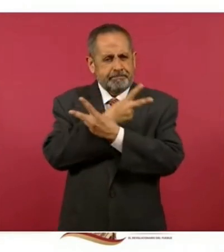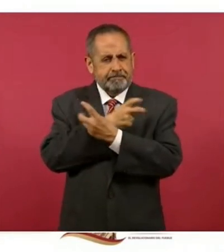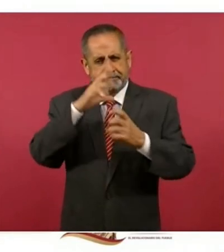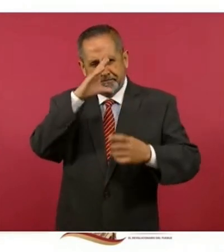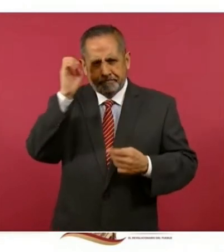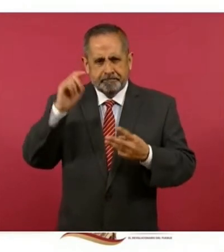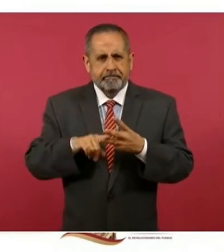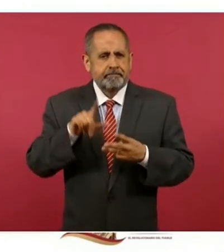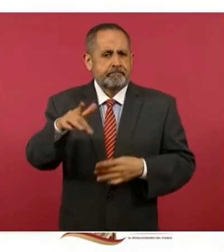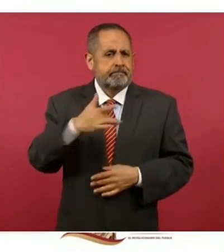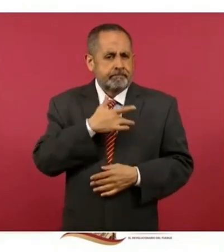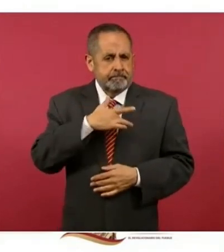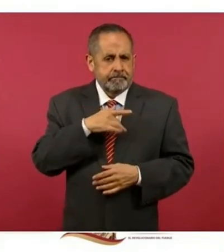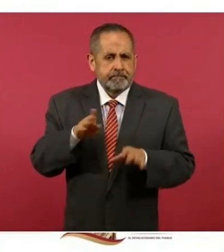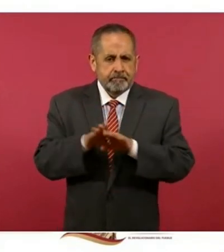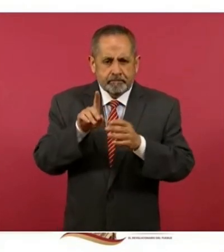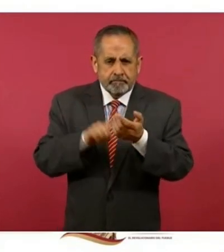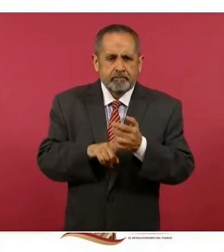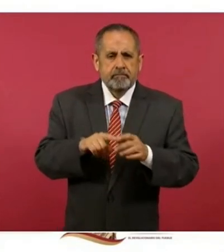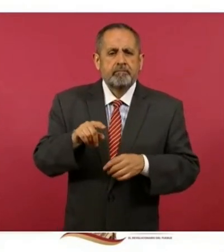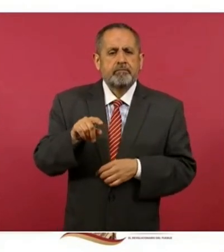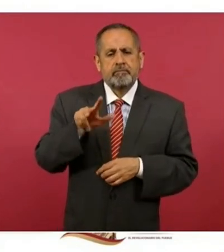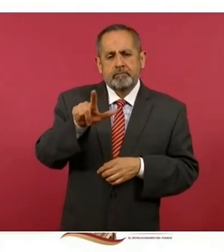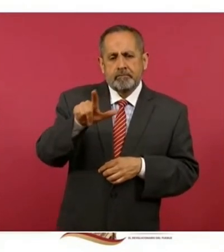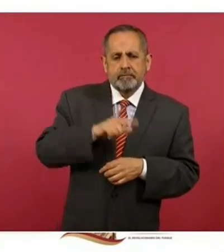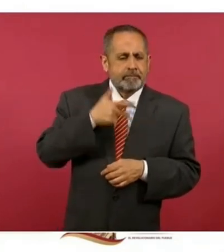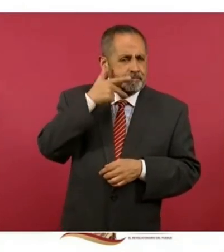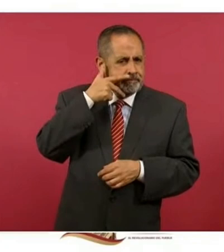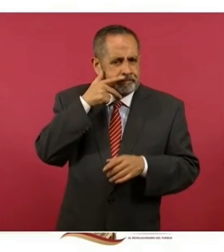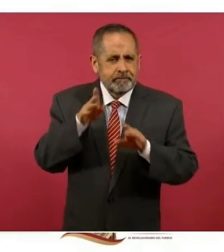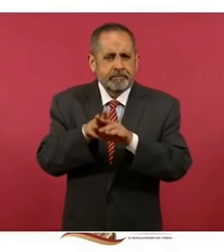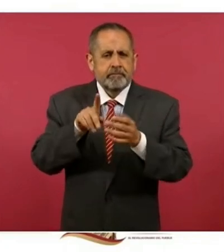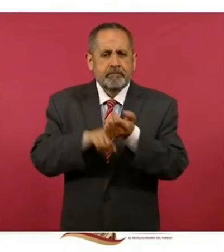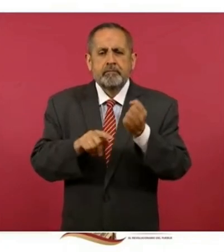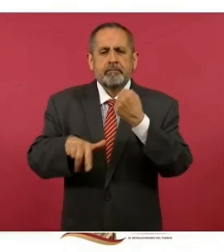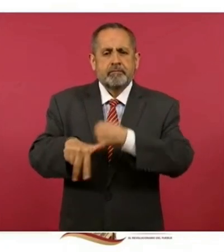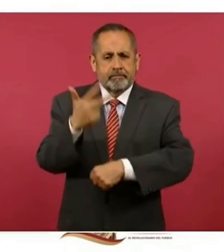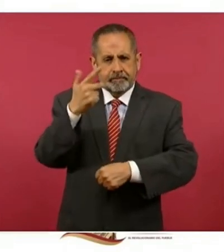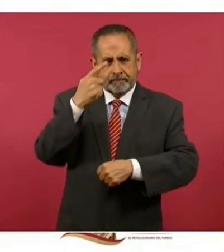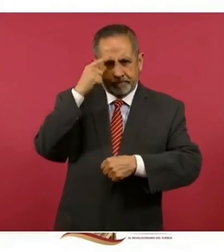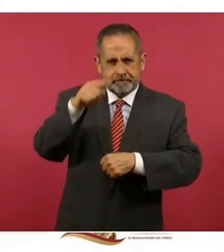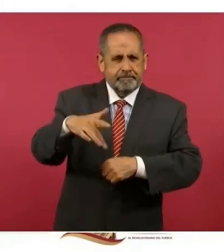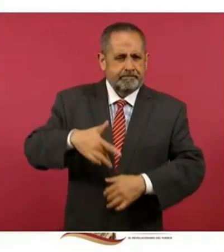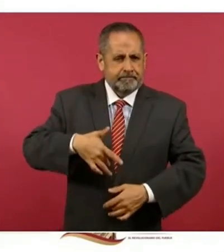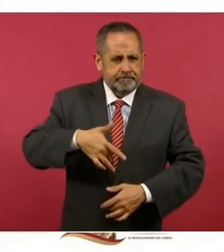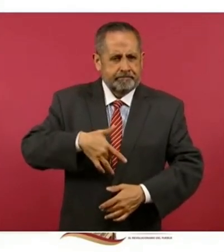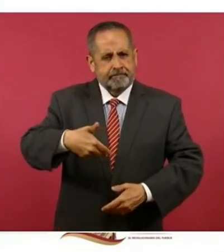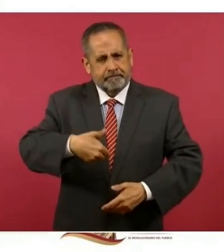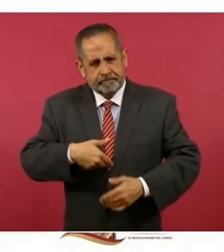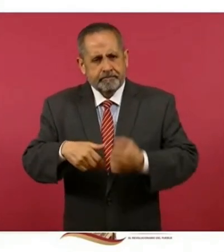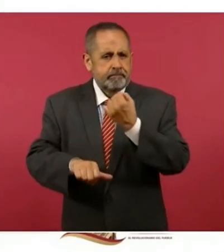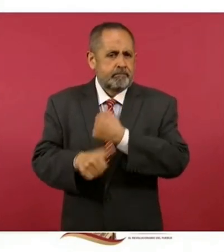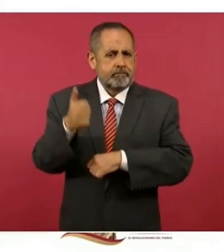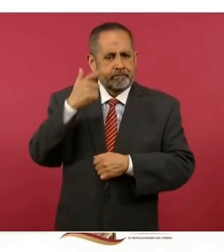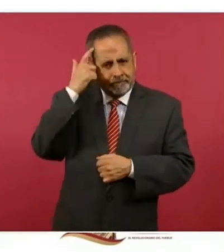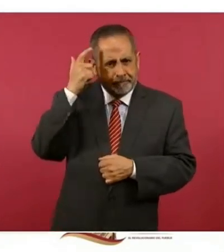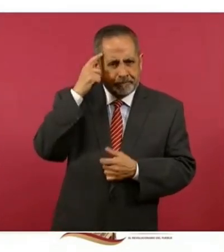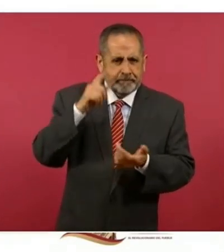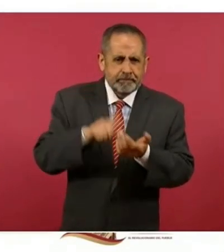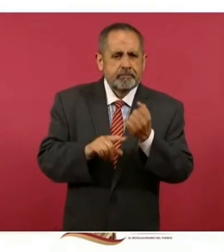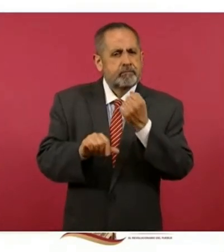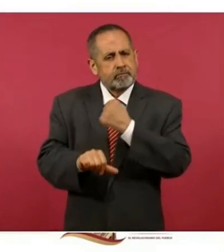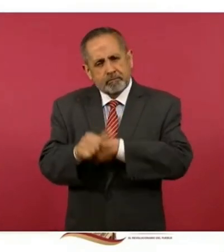17 cardiólogos y 17 otorrinolaringólogos, 15 geriatras, 13 gastroenterólogos, 11 neurólogos, 11 oncólogos,